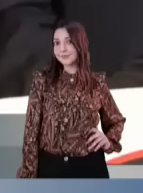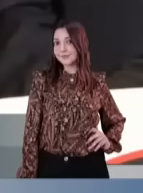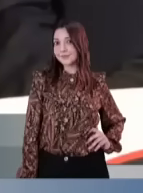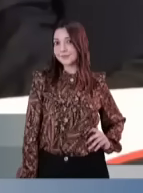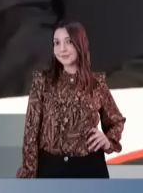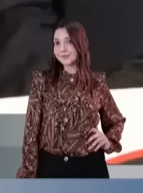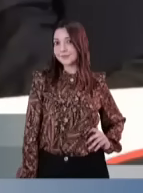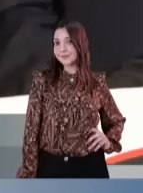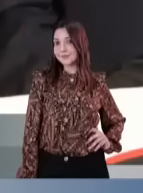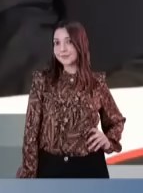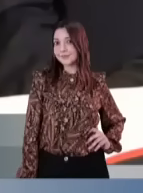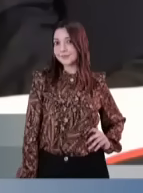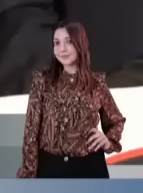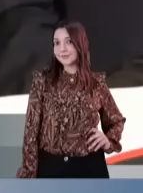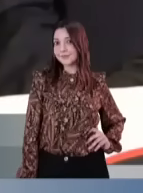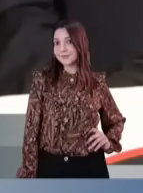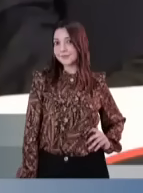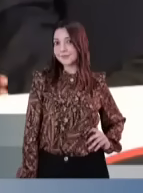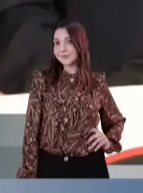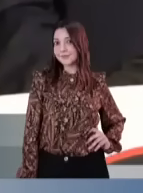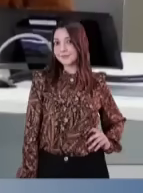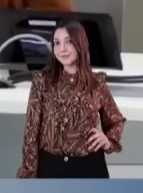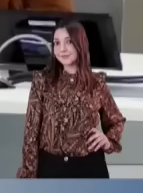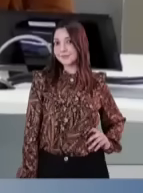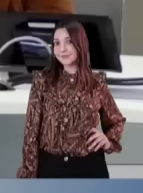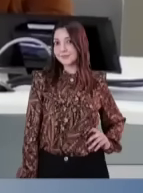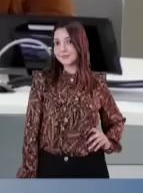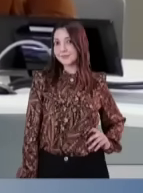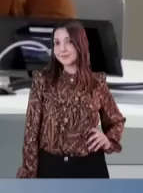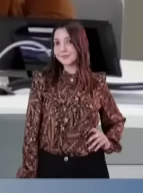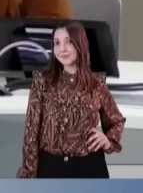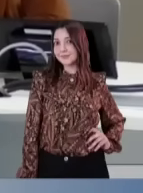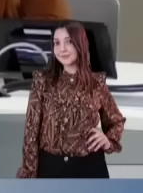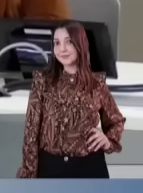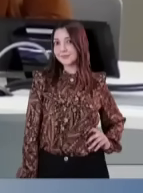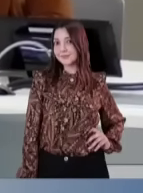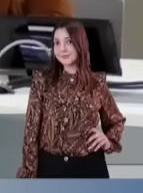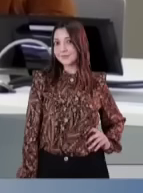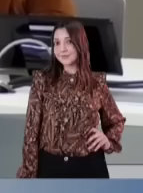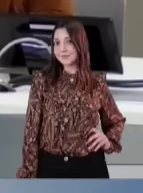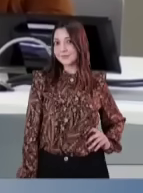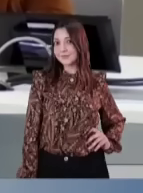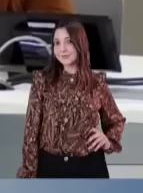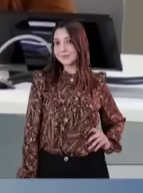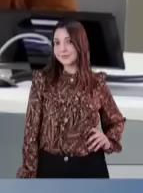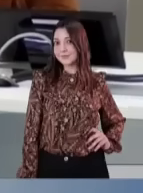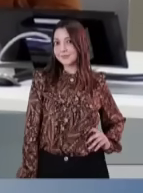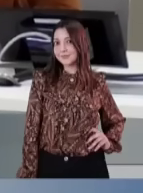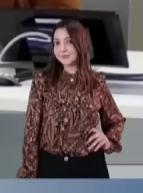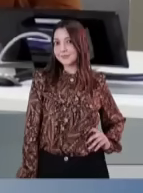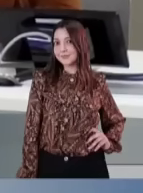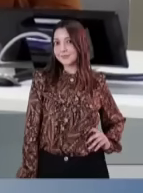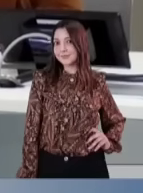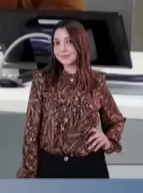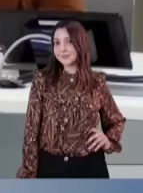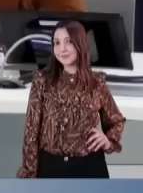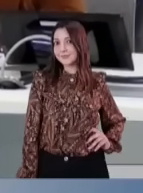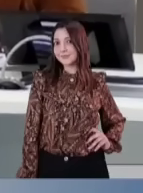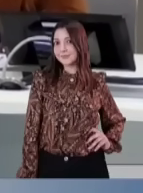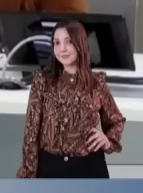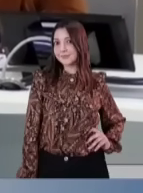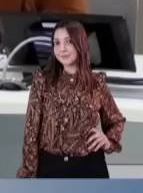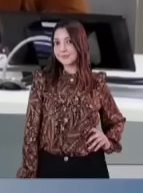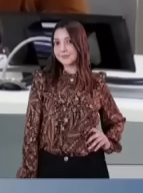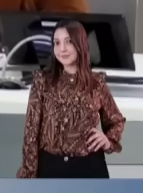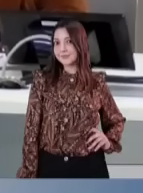liderar, pero es una debilidad porque además existen distintas visiones al interior del gobierno. Recordemos que el superintendente de Salud